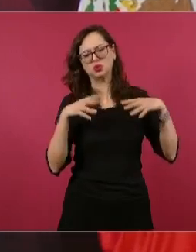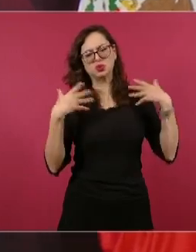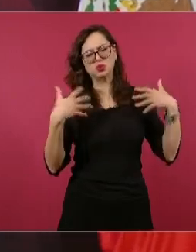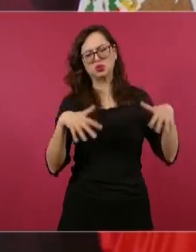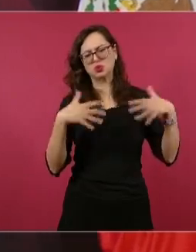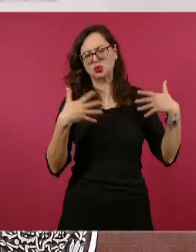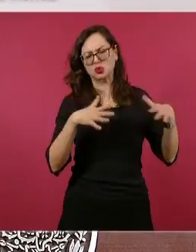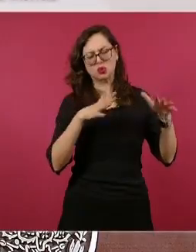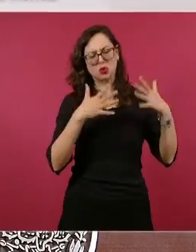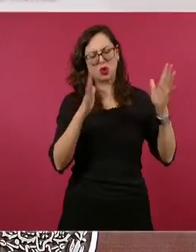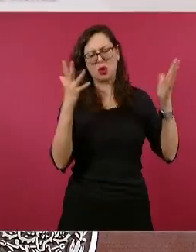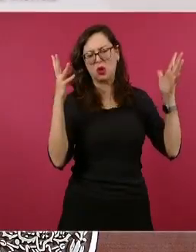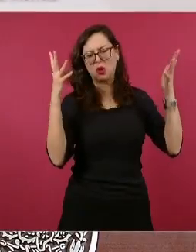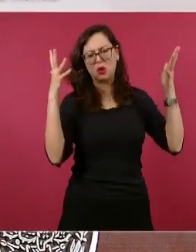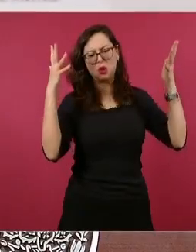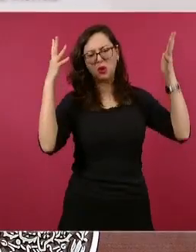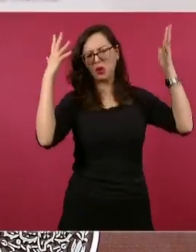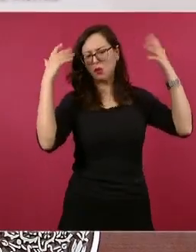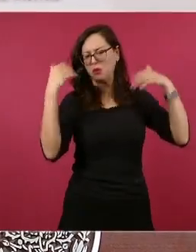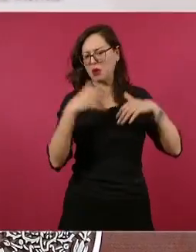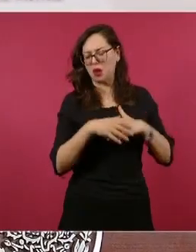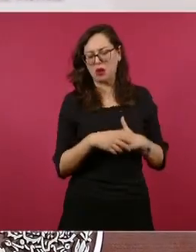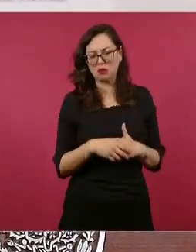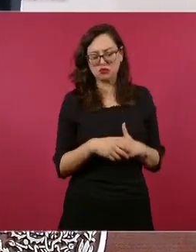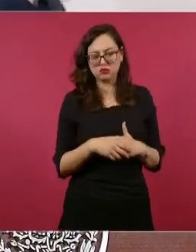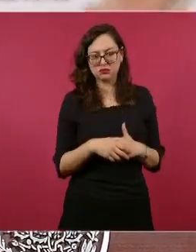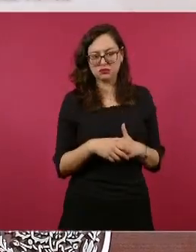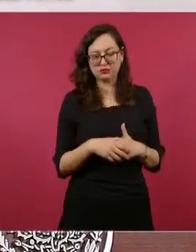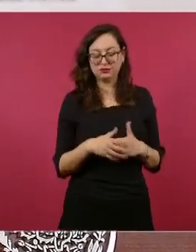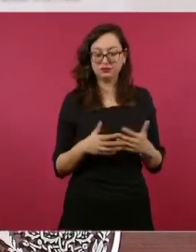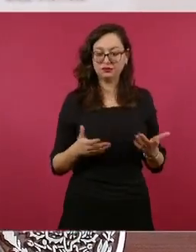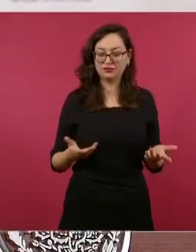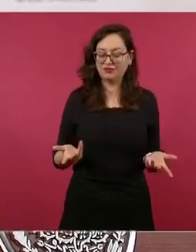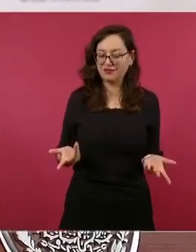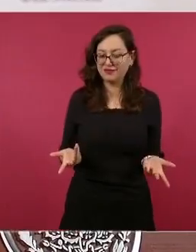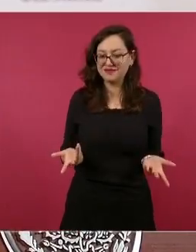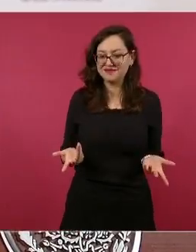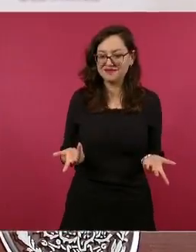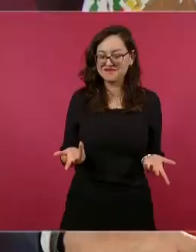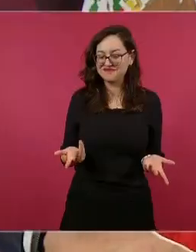sobre todo estos mismos, pues, ¿cómo no?